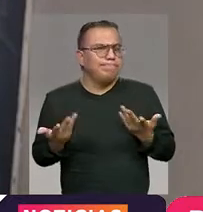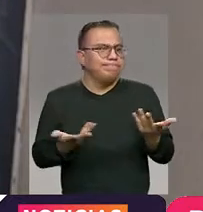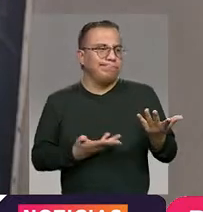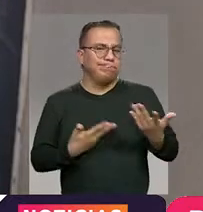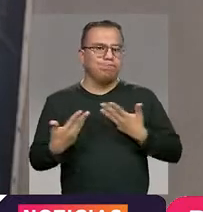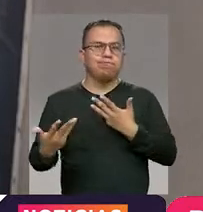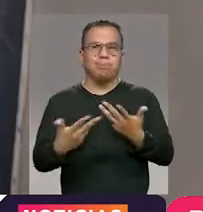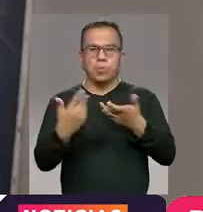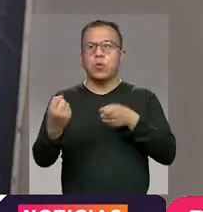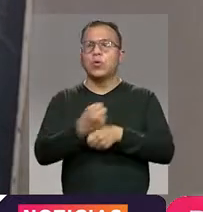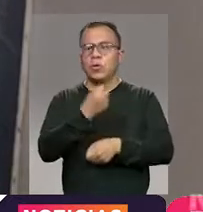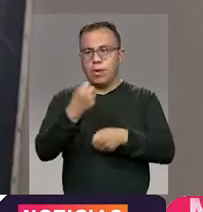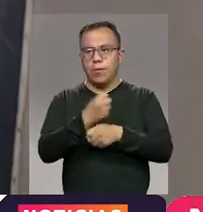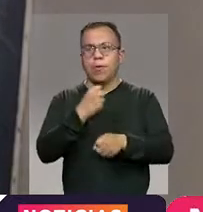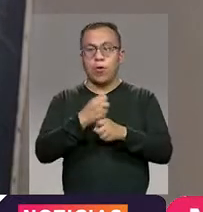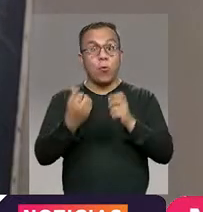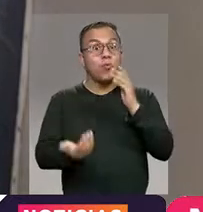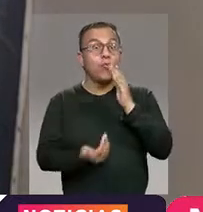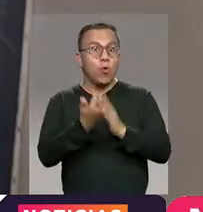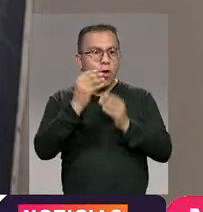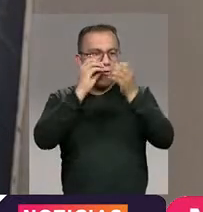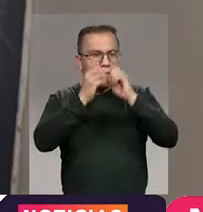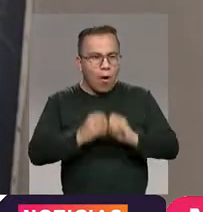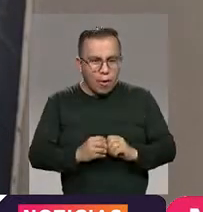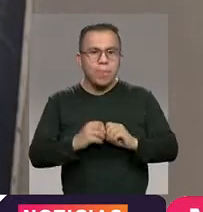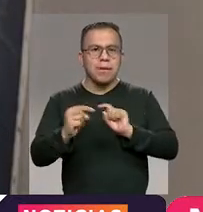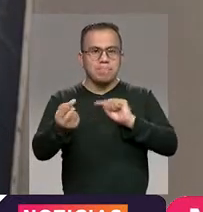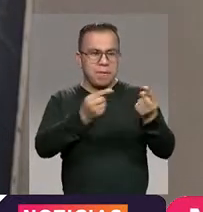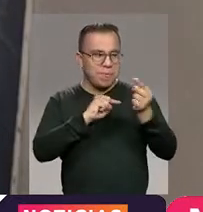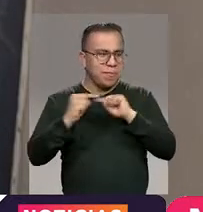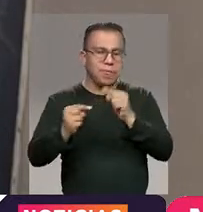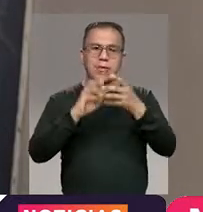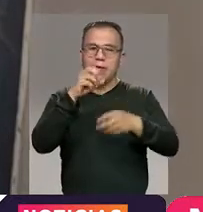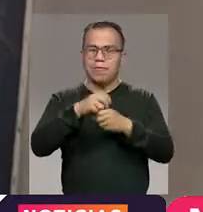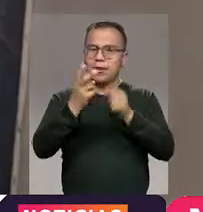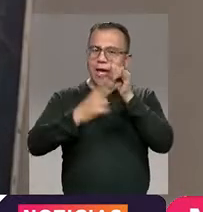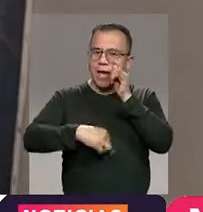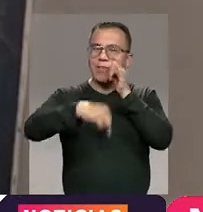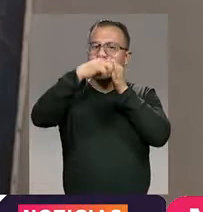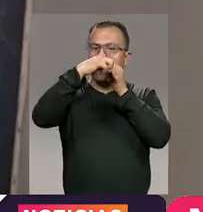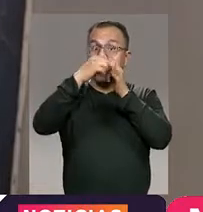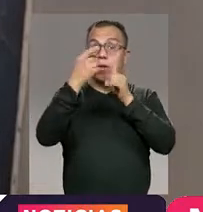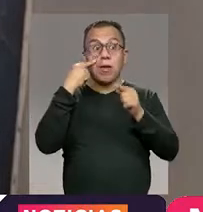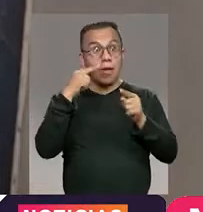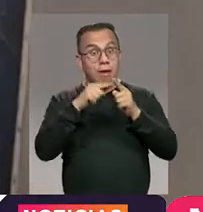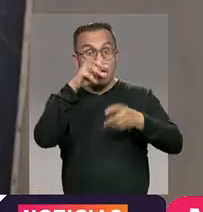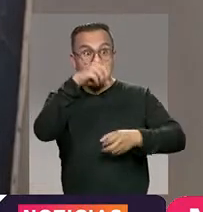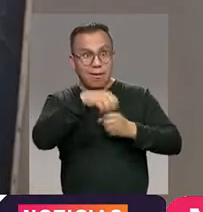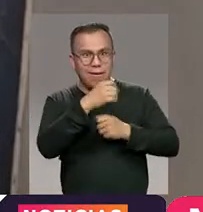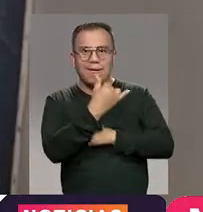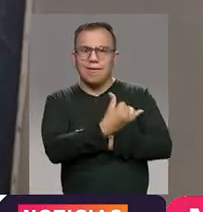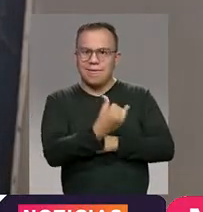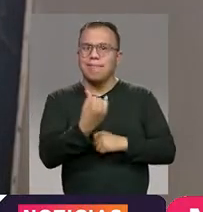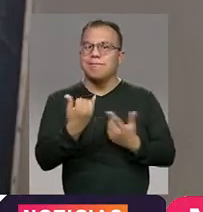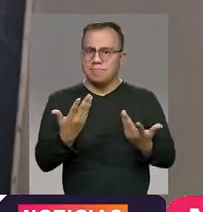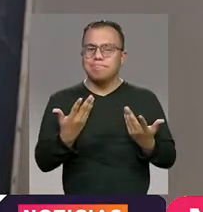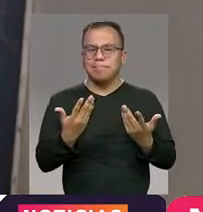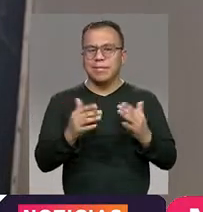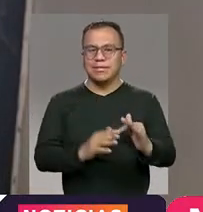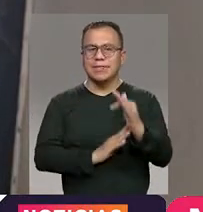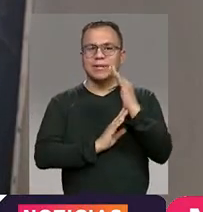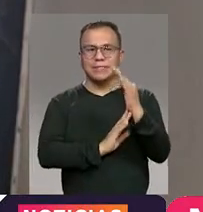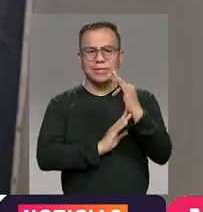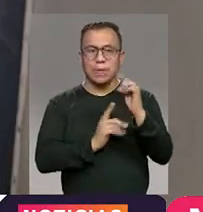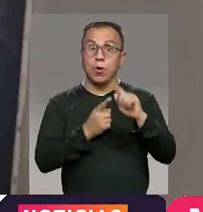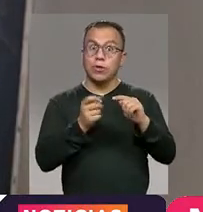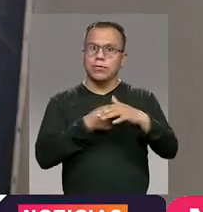pues este es un trabajo que aporta una nueva dimensión al debate, la dimensión antropológica, que cuenta con testimonios,